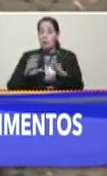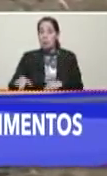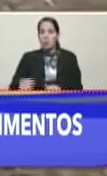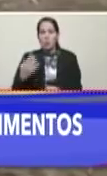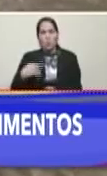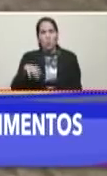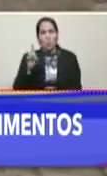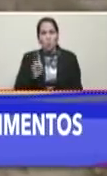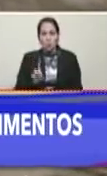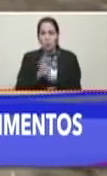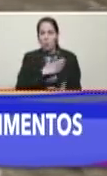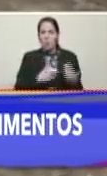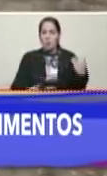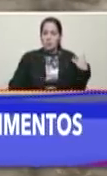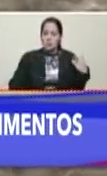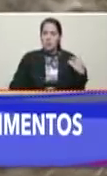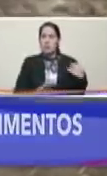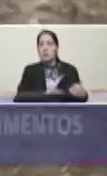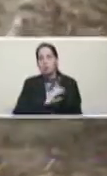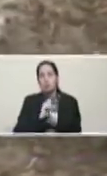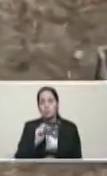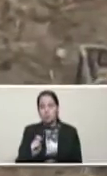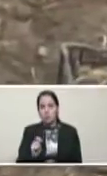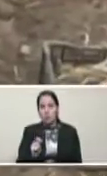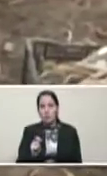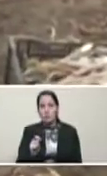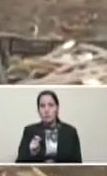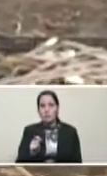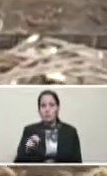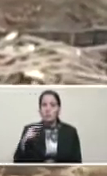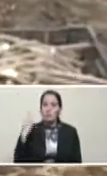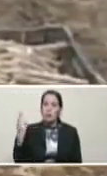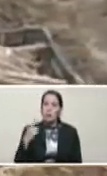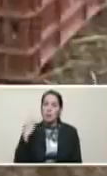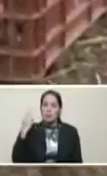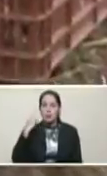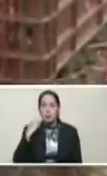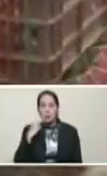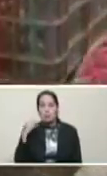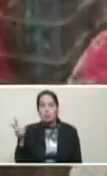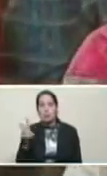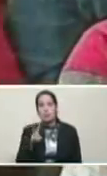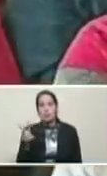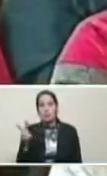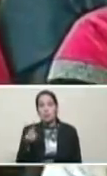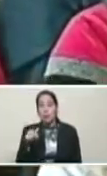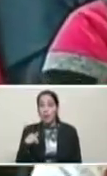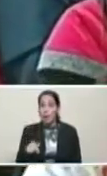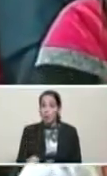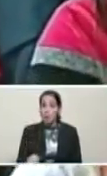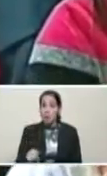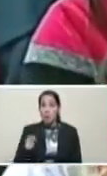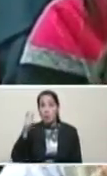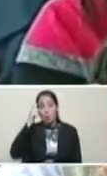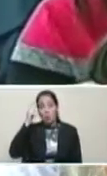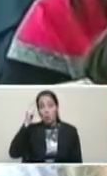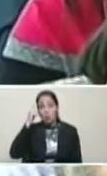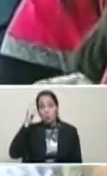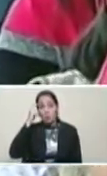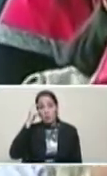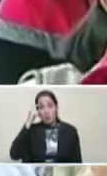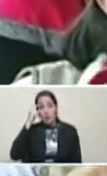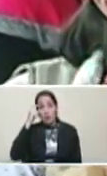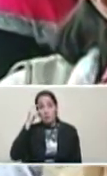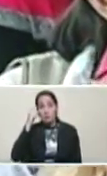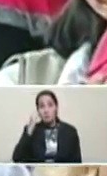único presidente constitucional de la república bolivariana de venezuela hoy hemos tenido un día donde hemos